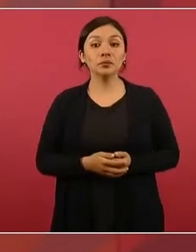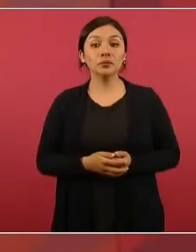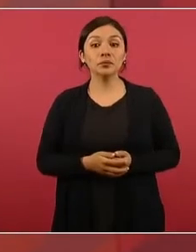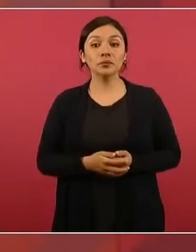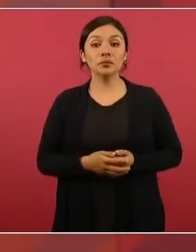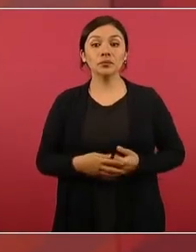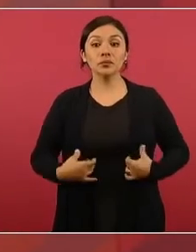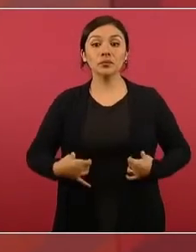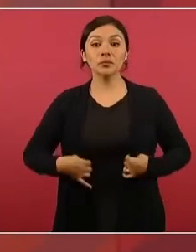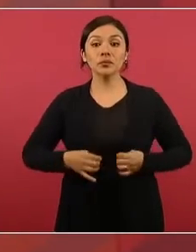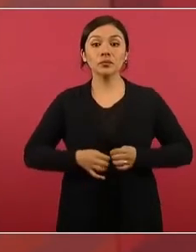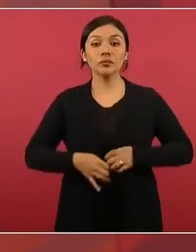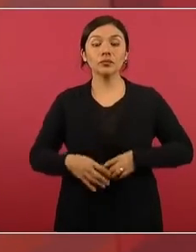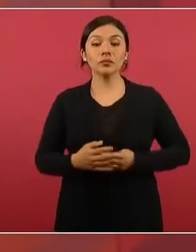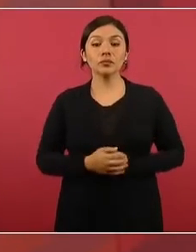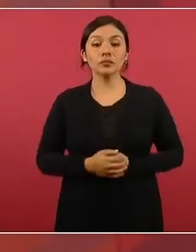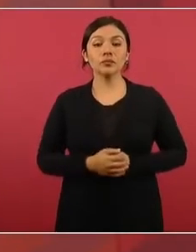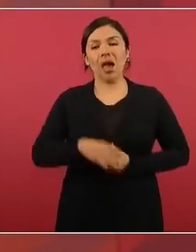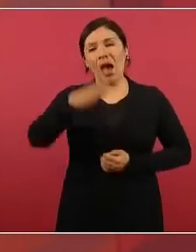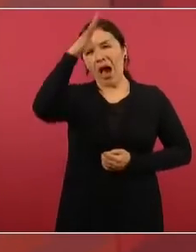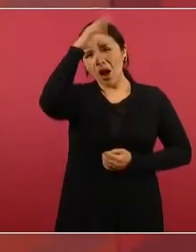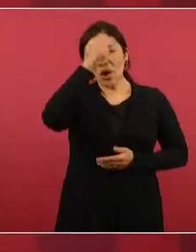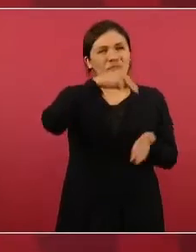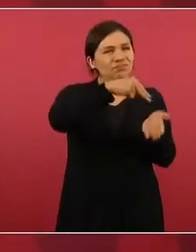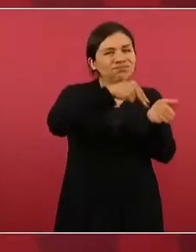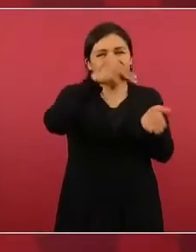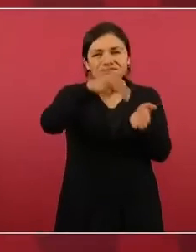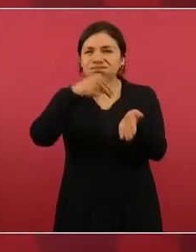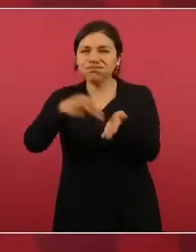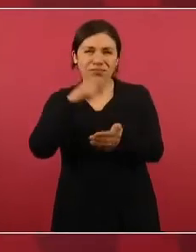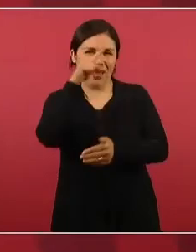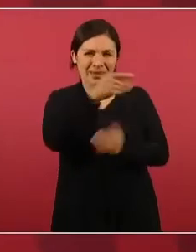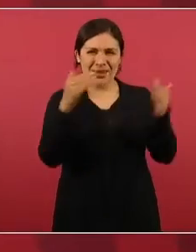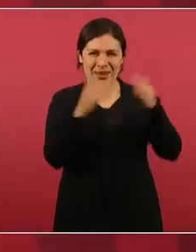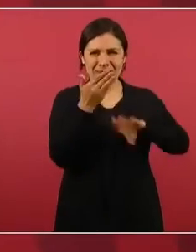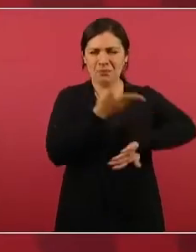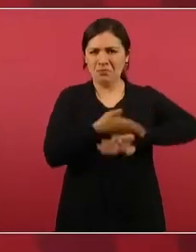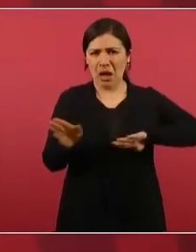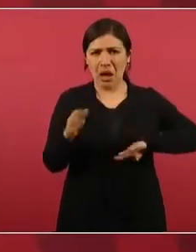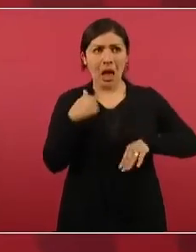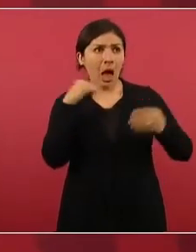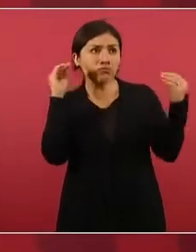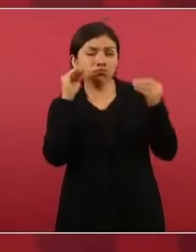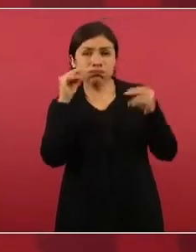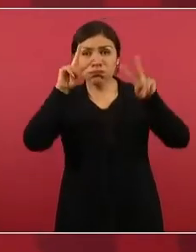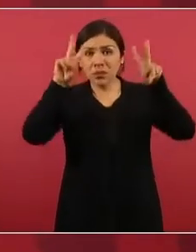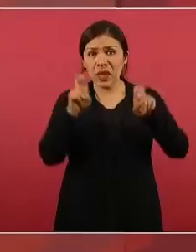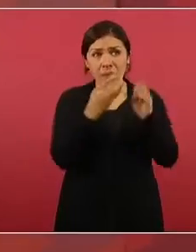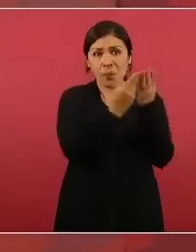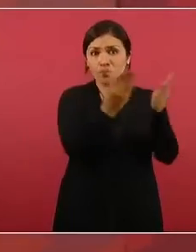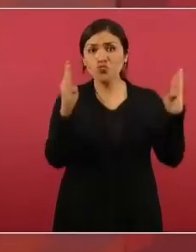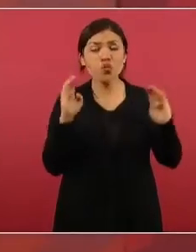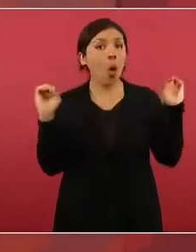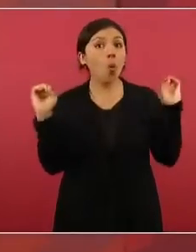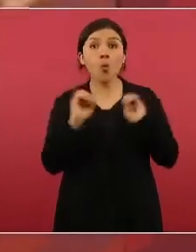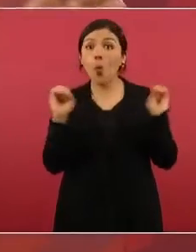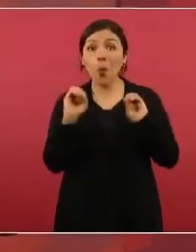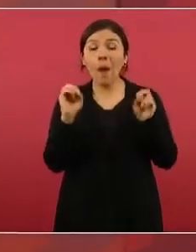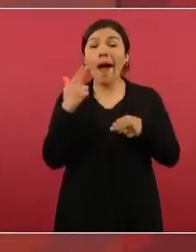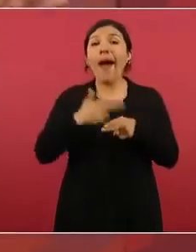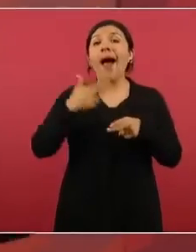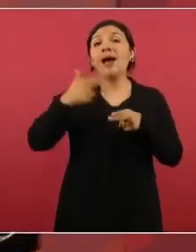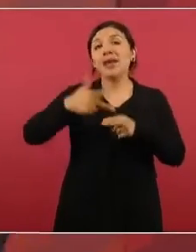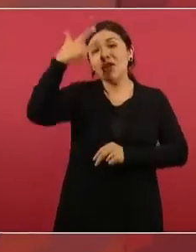de los actos en la Casa Blanca y no se tocó el tema del muro. Entonces, en la cena, ya cuando estaban